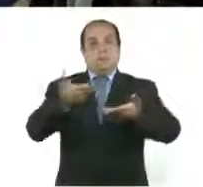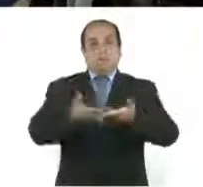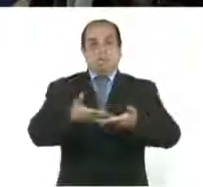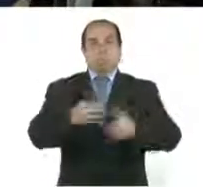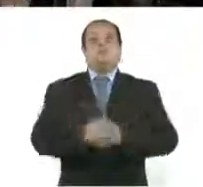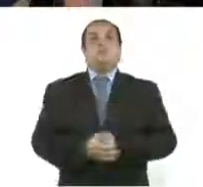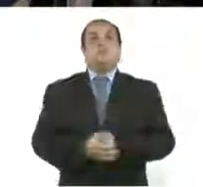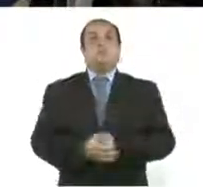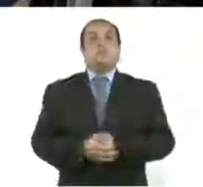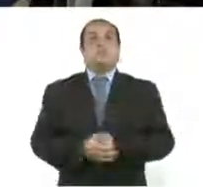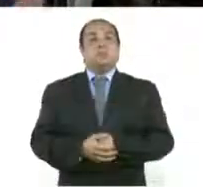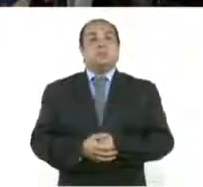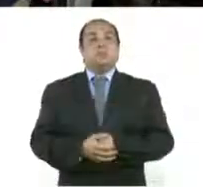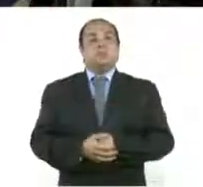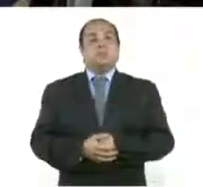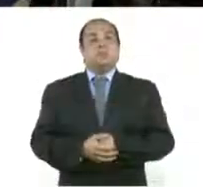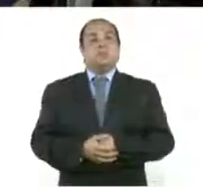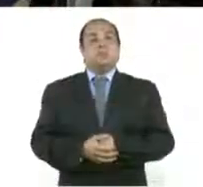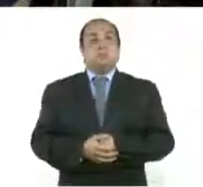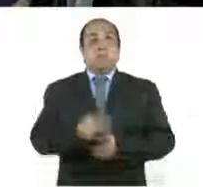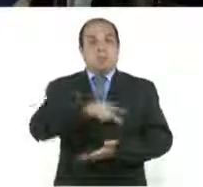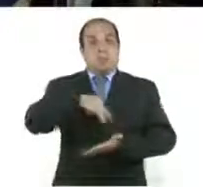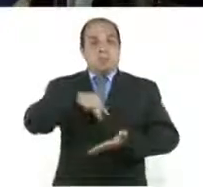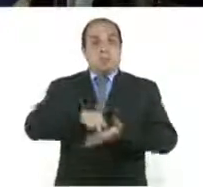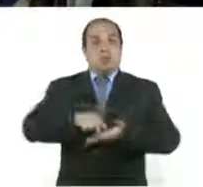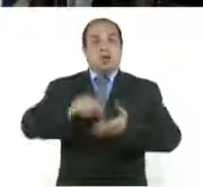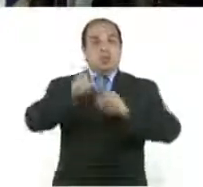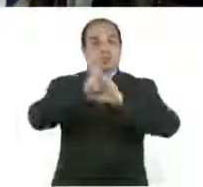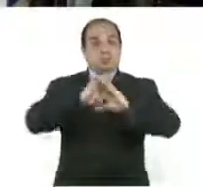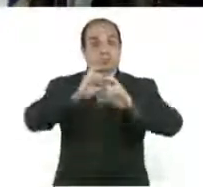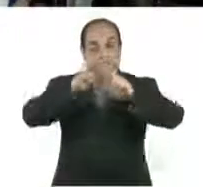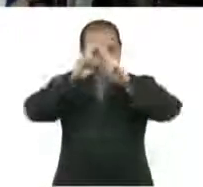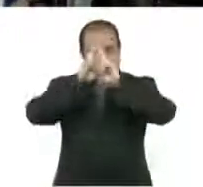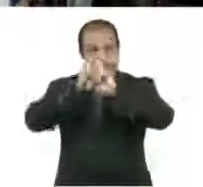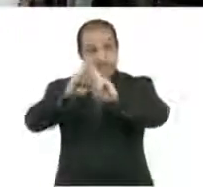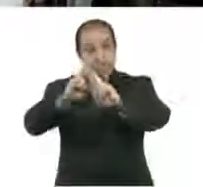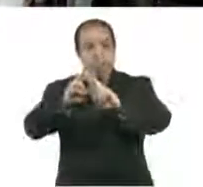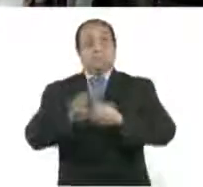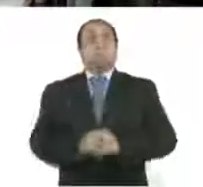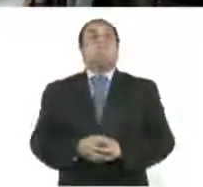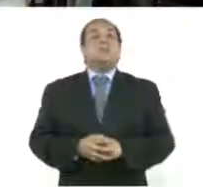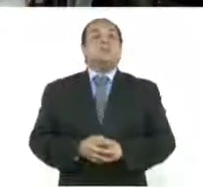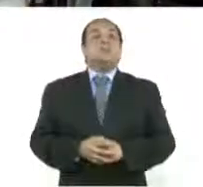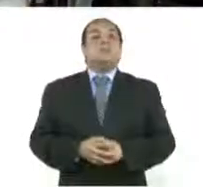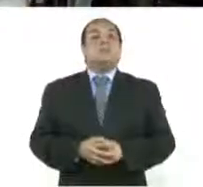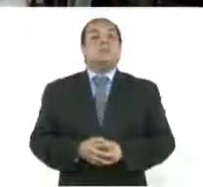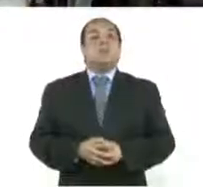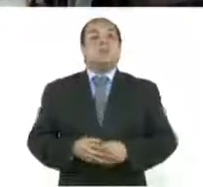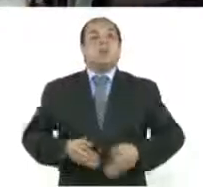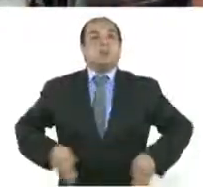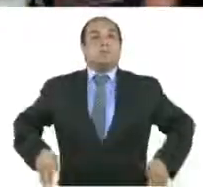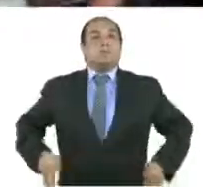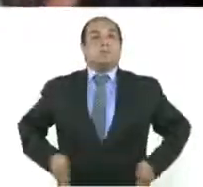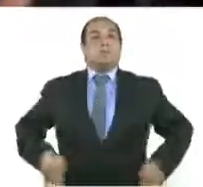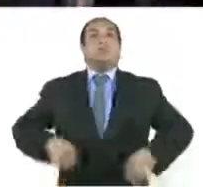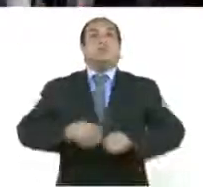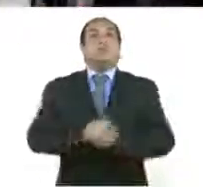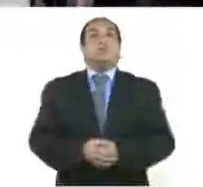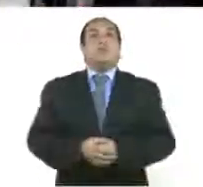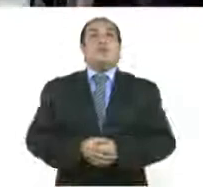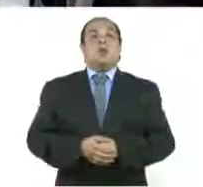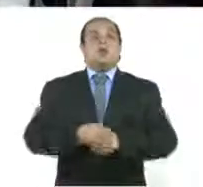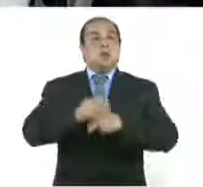quienes puedan hacerlo, ponernos de pie para entonar con respeto y honor, en posición de firmes, nuestro